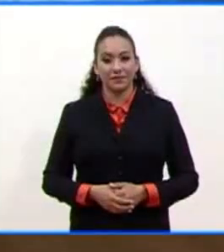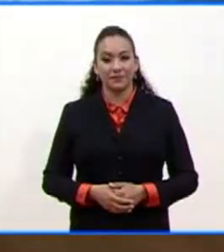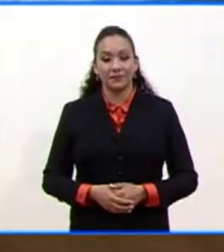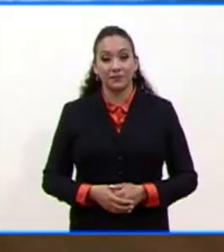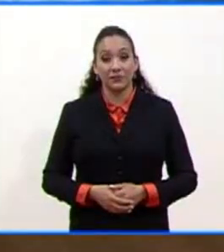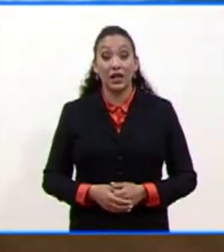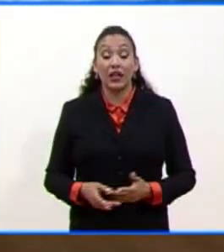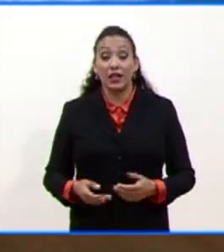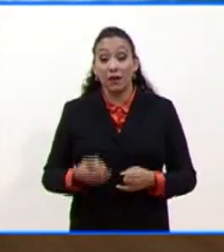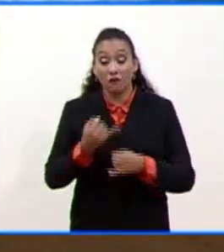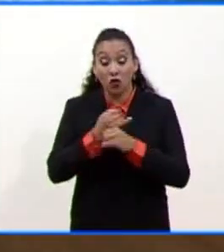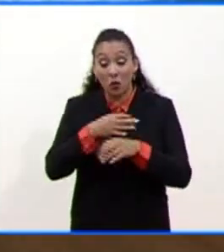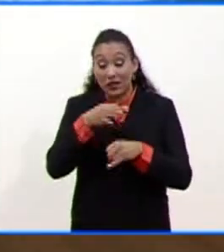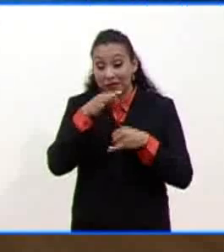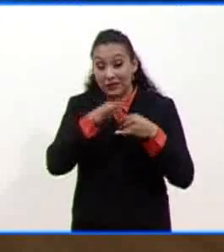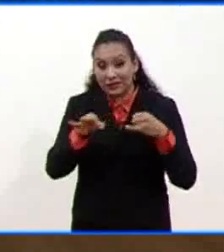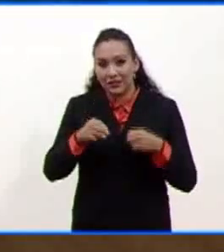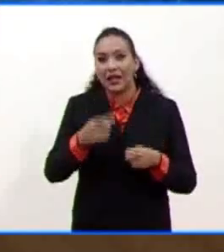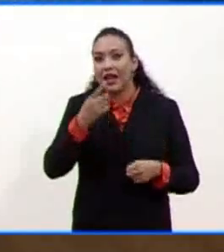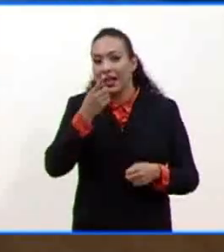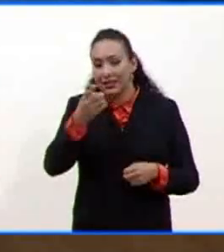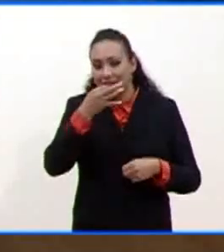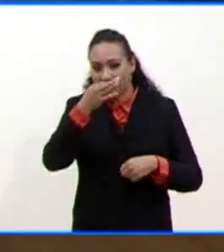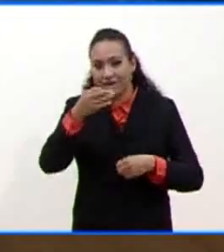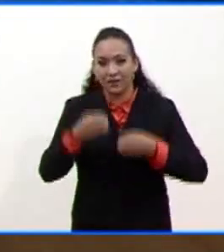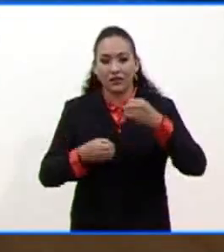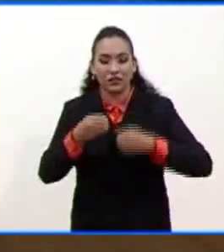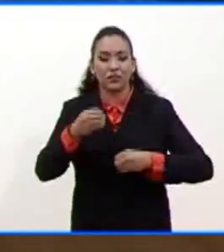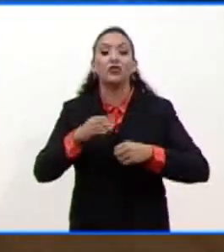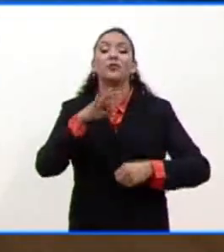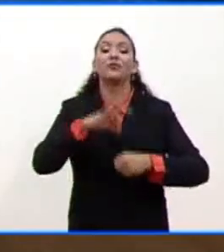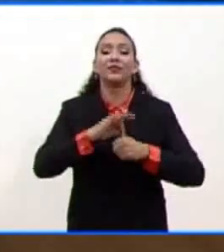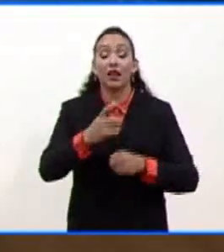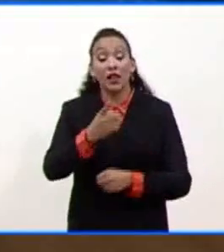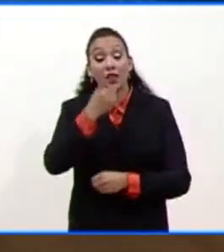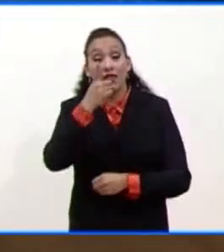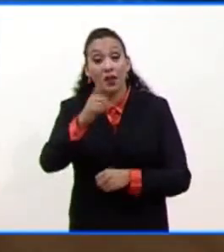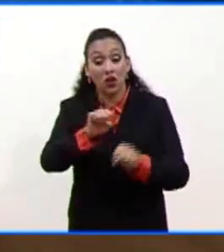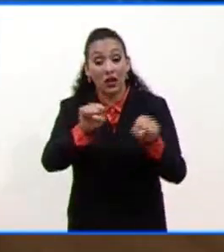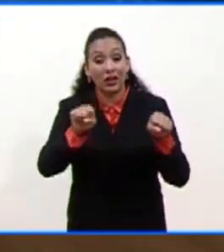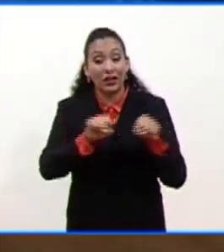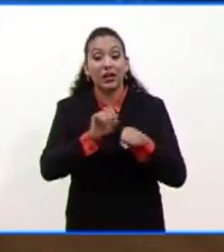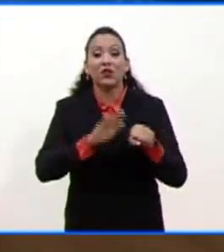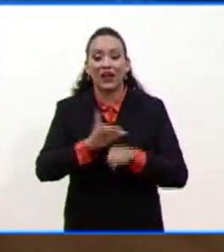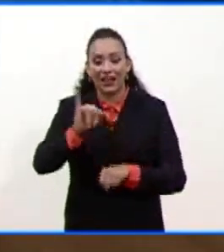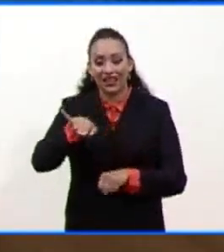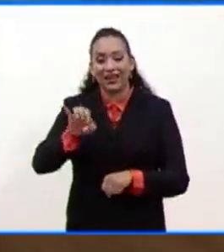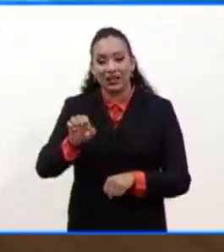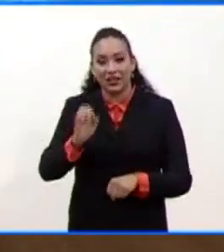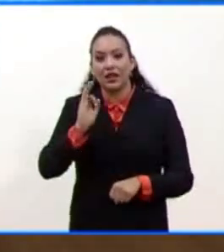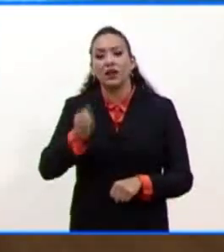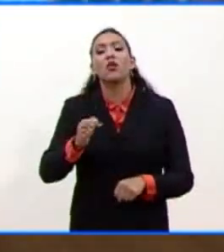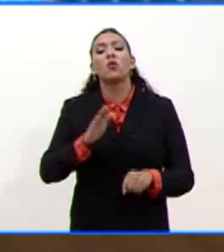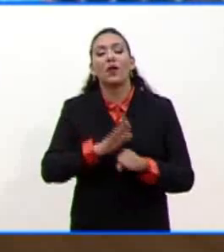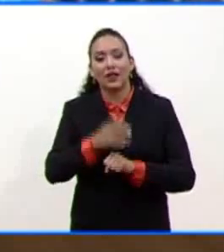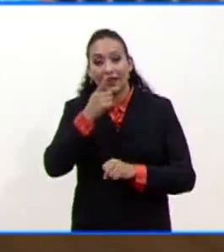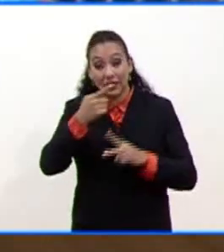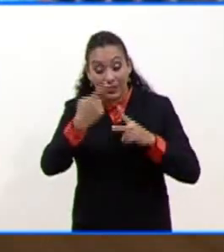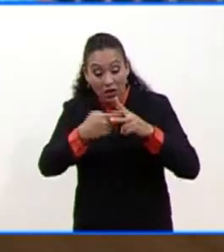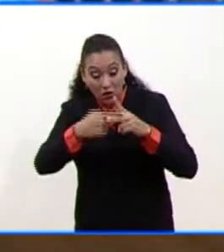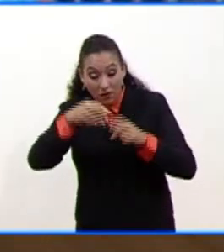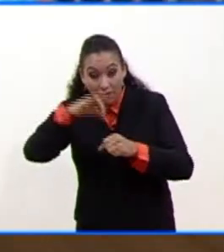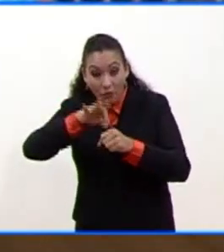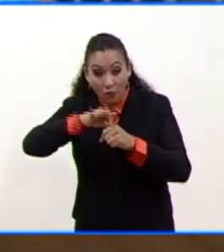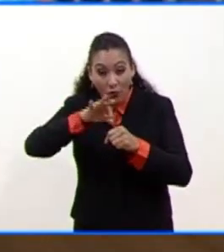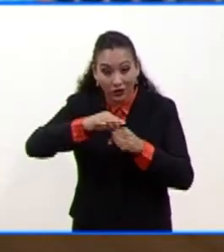De último momento le informamos que la Sala Superior del Tribunal Electoral confirmó el acuerdo del INE que determinó que el conteo de